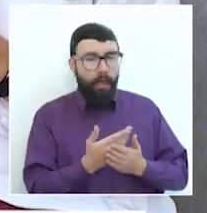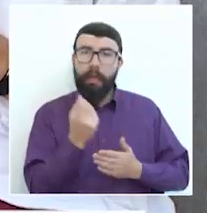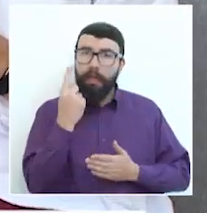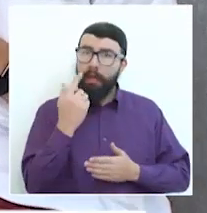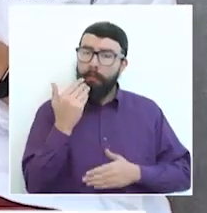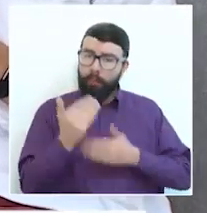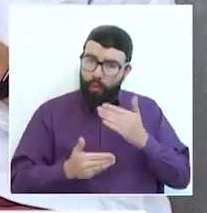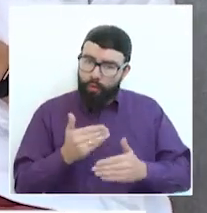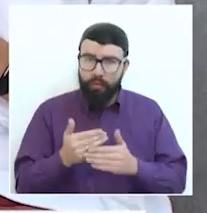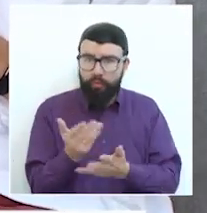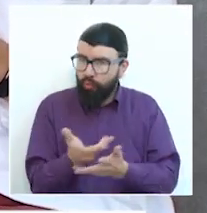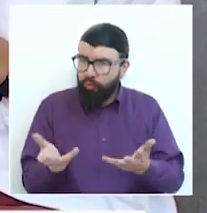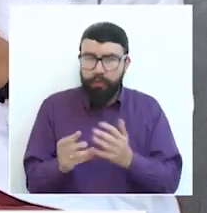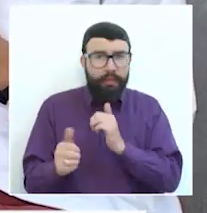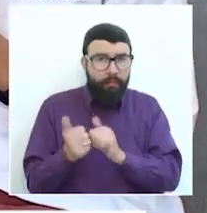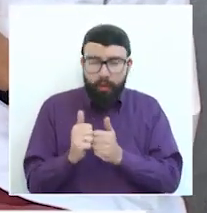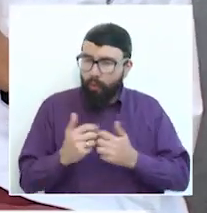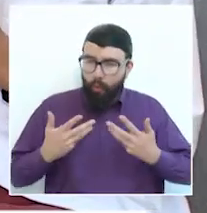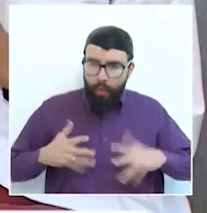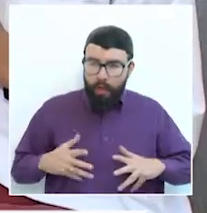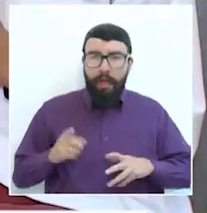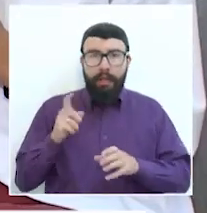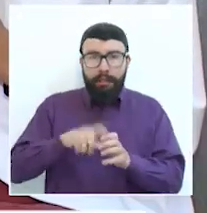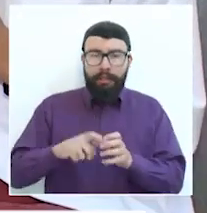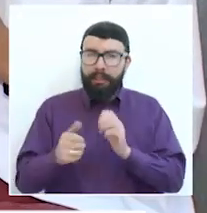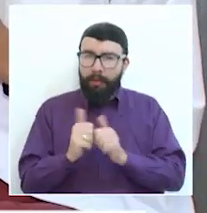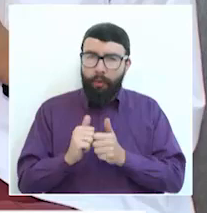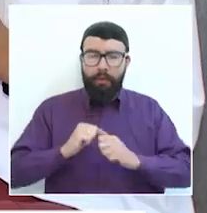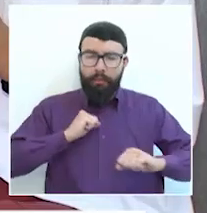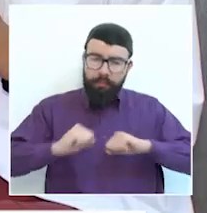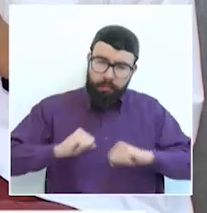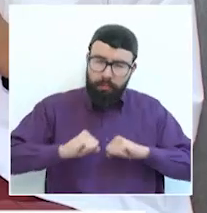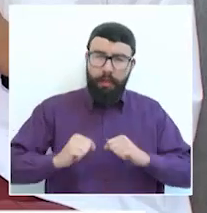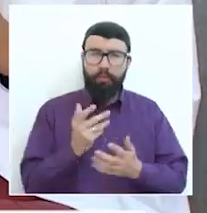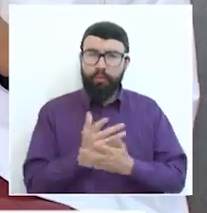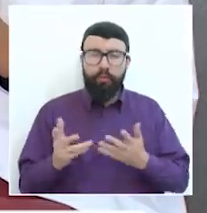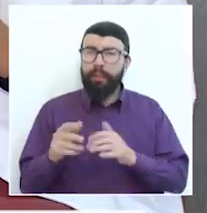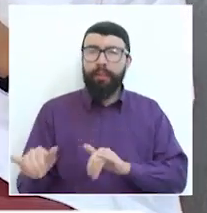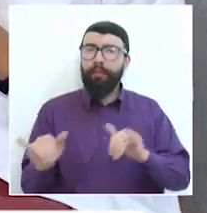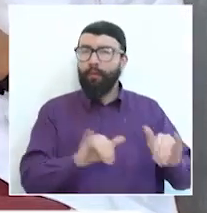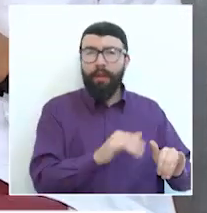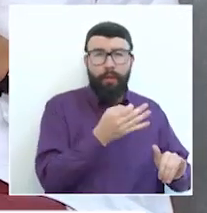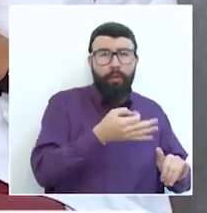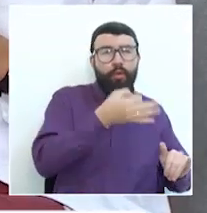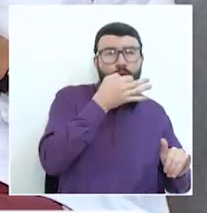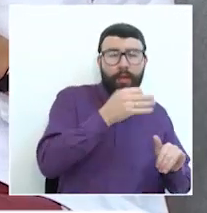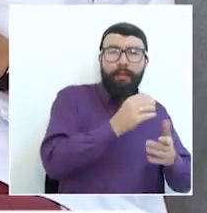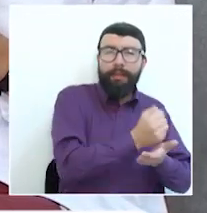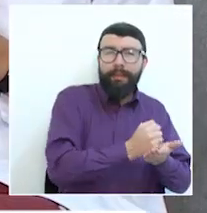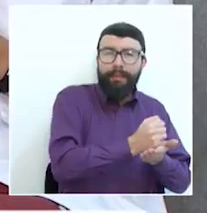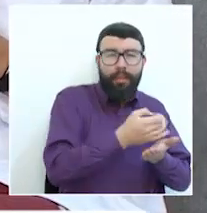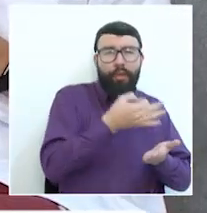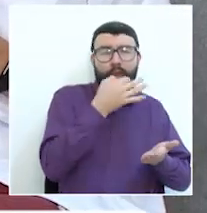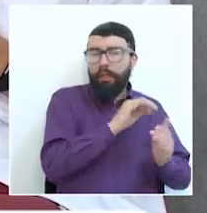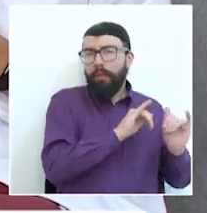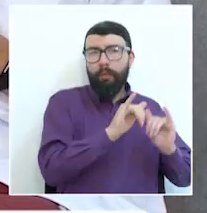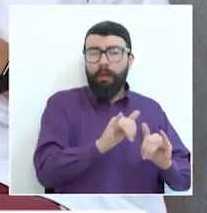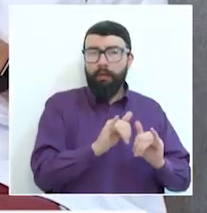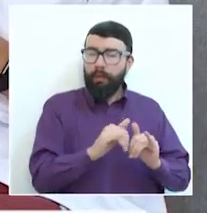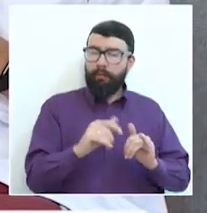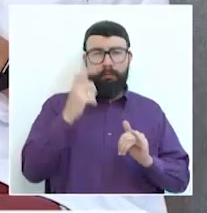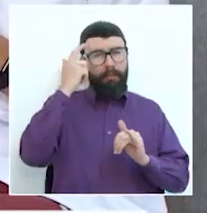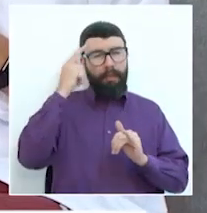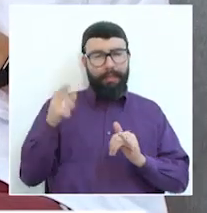proceso deportivo, de hecho, realmente el deporte, el ejercicio, es un medicamento, ¿sí? Nosotros siempre hablamos que la salud tiene